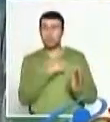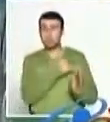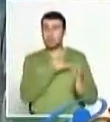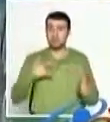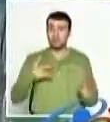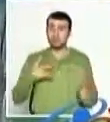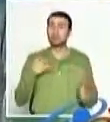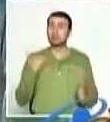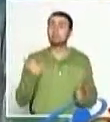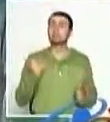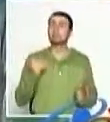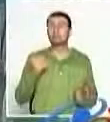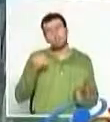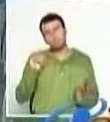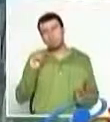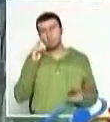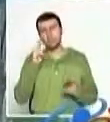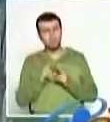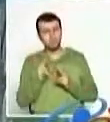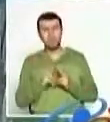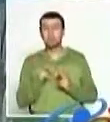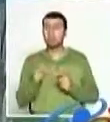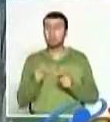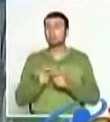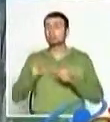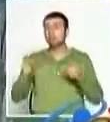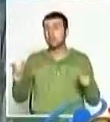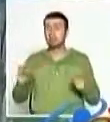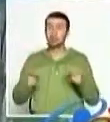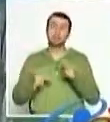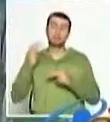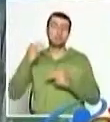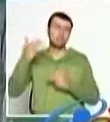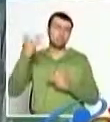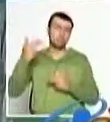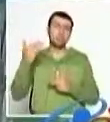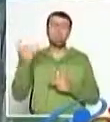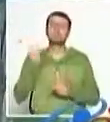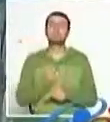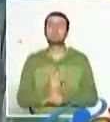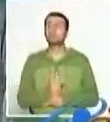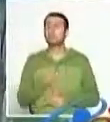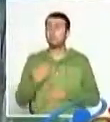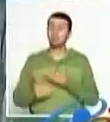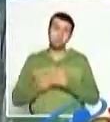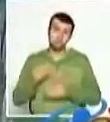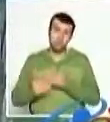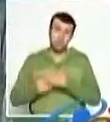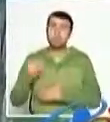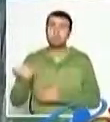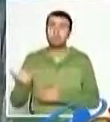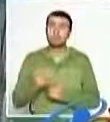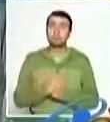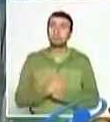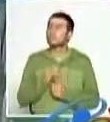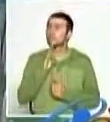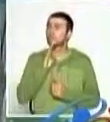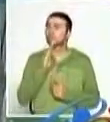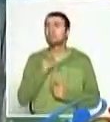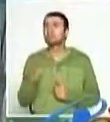terapéutica después de una muy amplia elaboración de historia clínica, el proceso de desintoxicación. ¿Quién lo